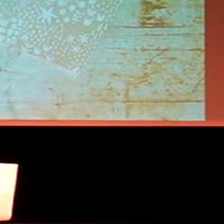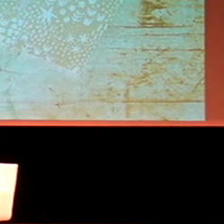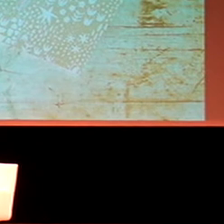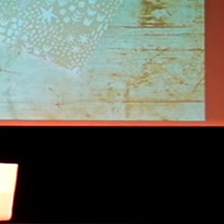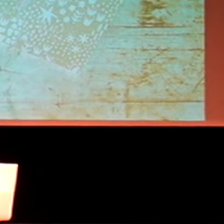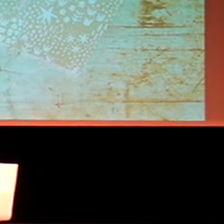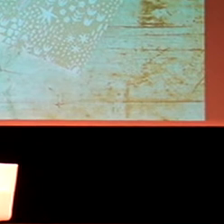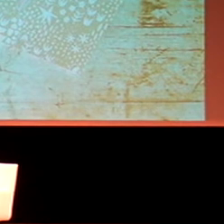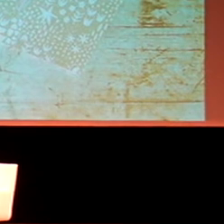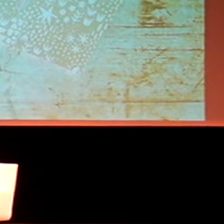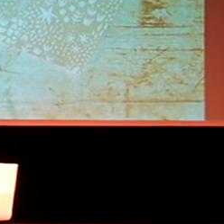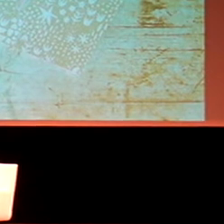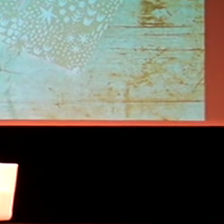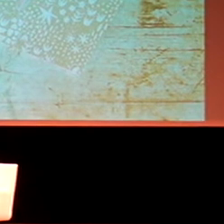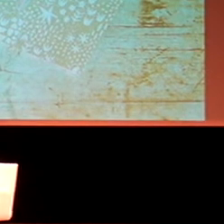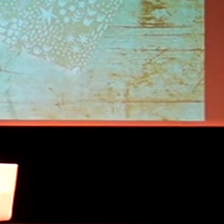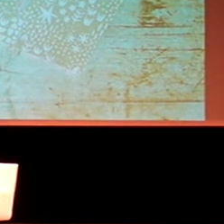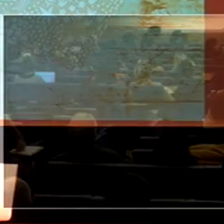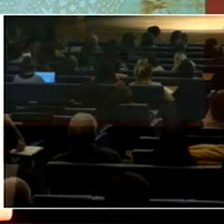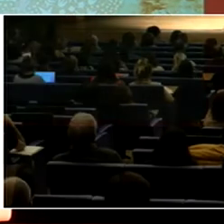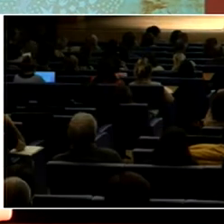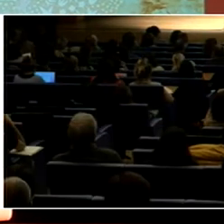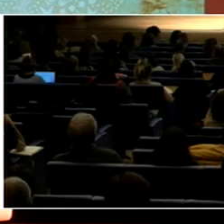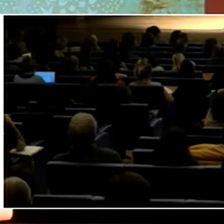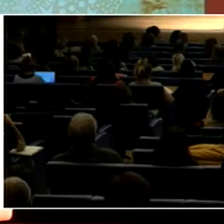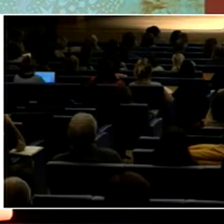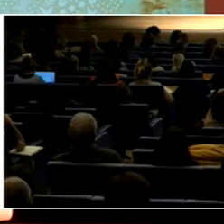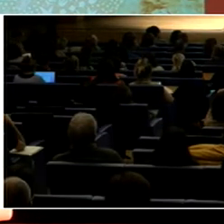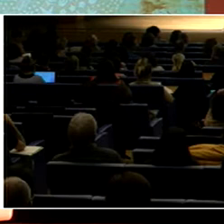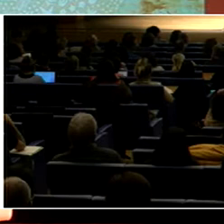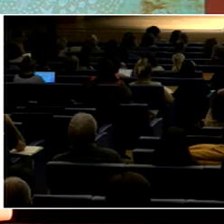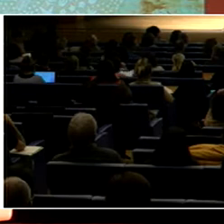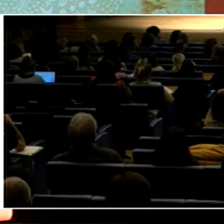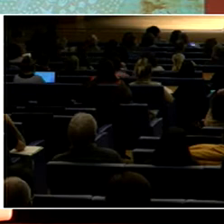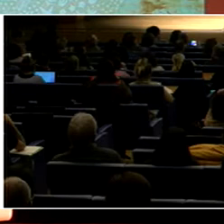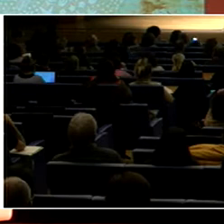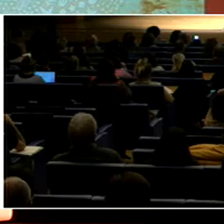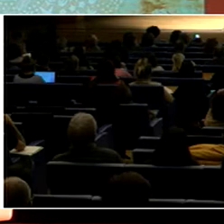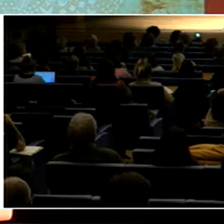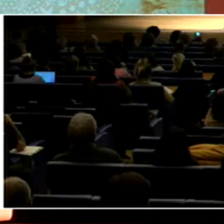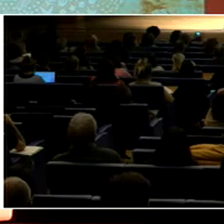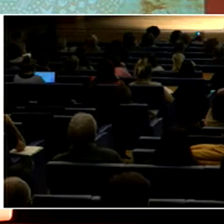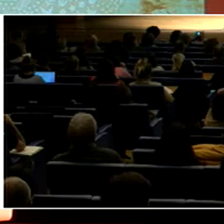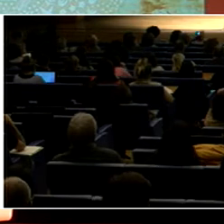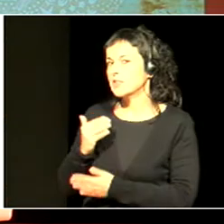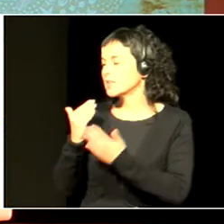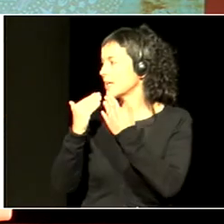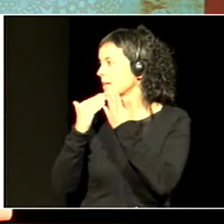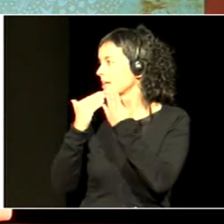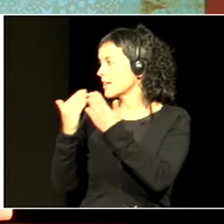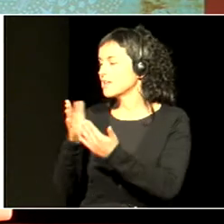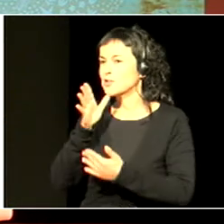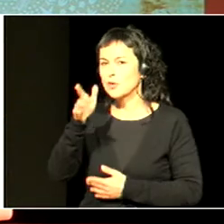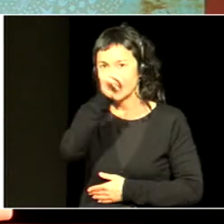Está aquí Marian Hemendik dagoen, pero voy a hacer de portavoza y voy a dar las gracias por las limpiadoras,